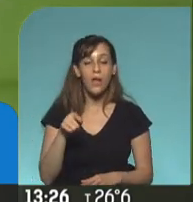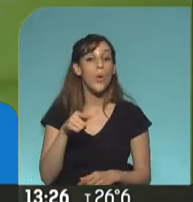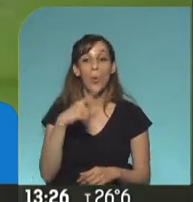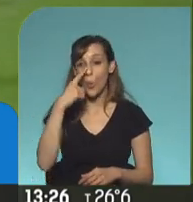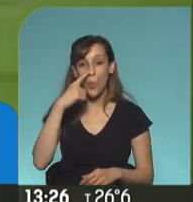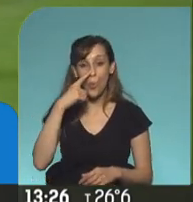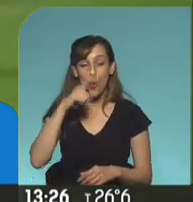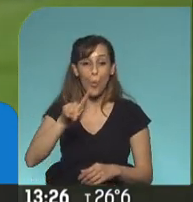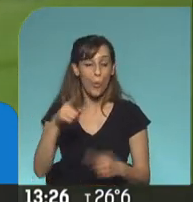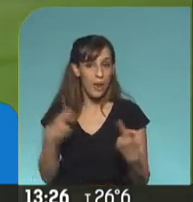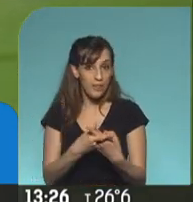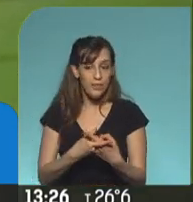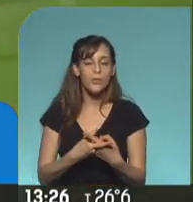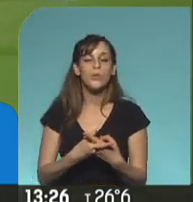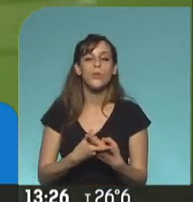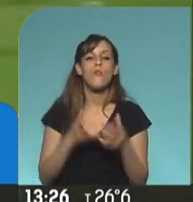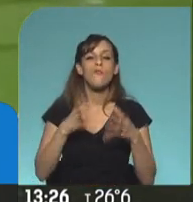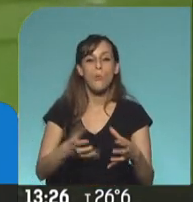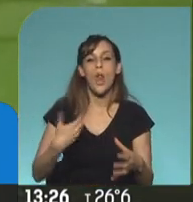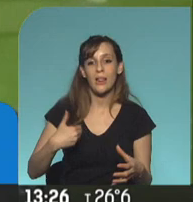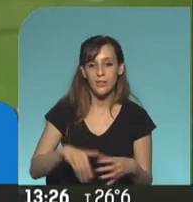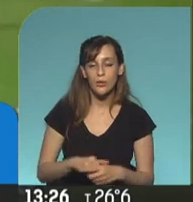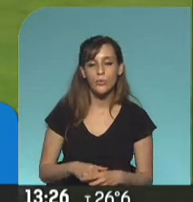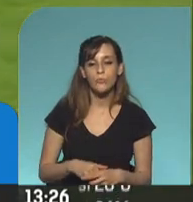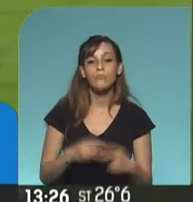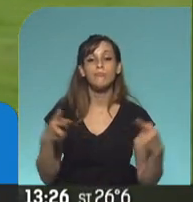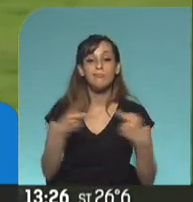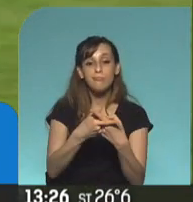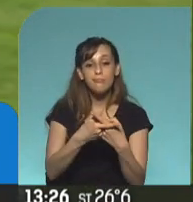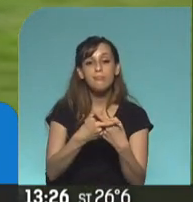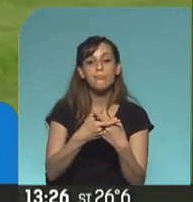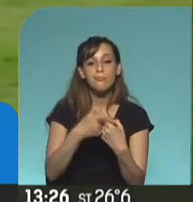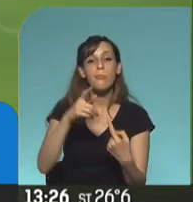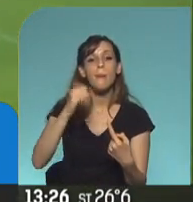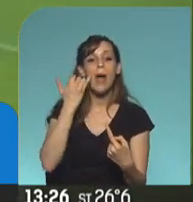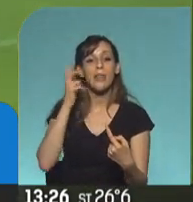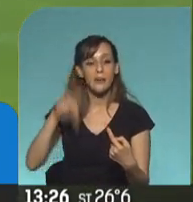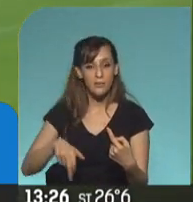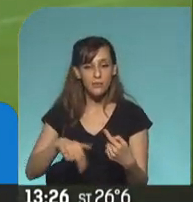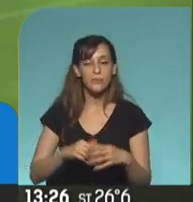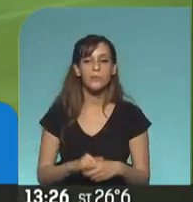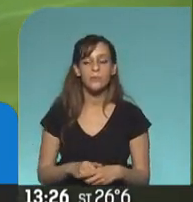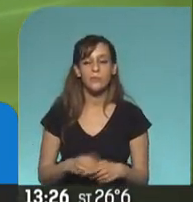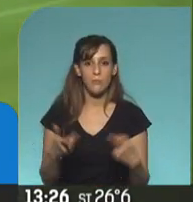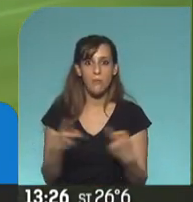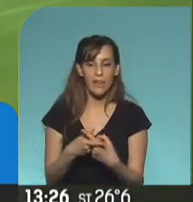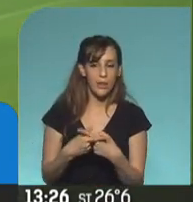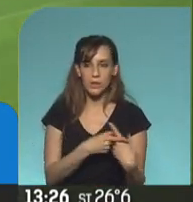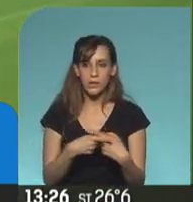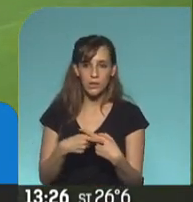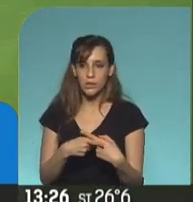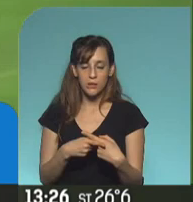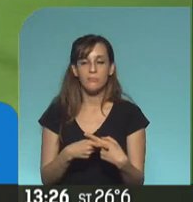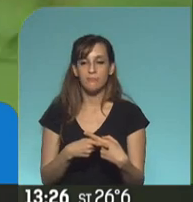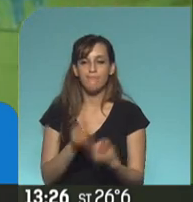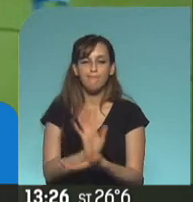del fútbol argentino ante Deportivo Madryn. Un partido trabadísimo en donde, obviamente, se jugó como una